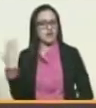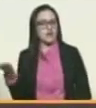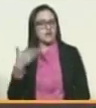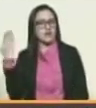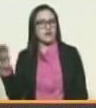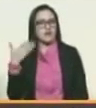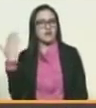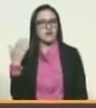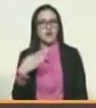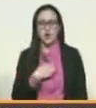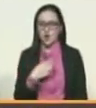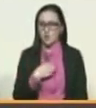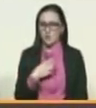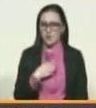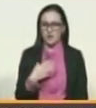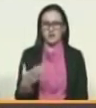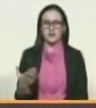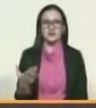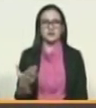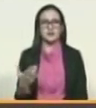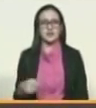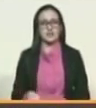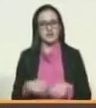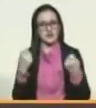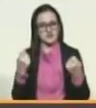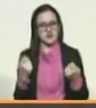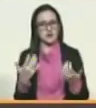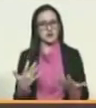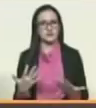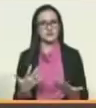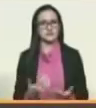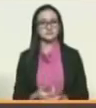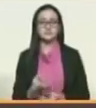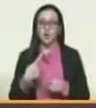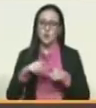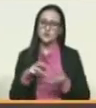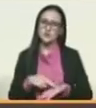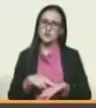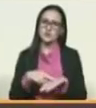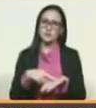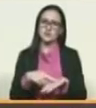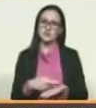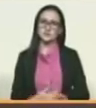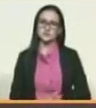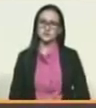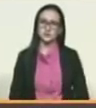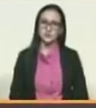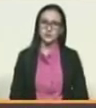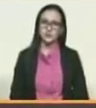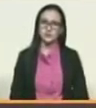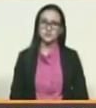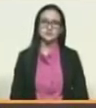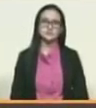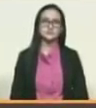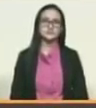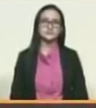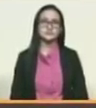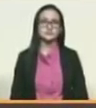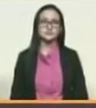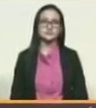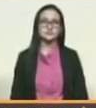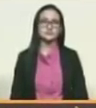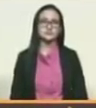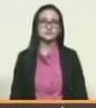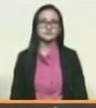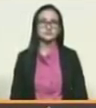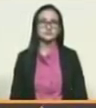no puede venir a un país a socavar el Estado de Derecho. Pero también otra recomendación, mire, por si no le da, digamos, si no tiene